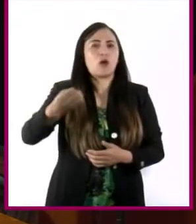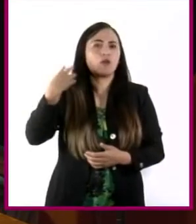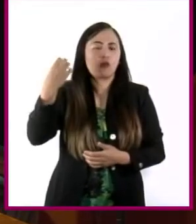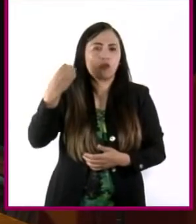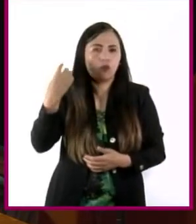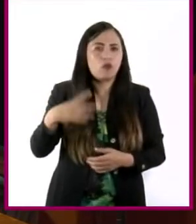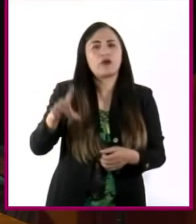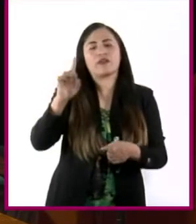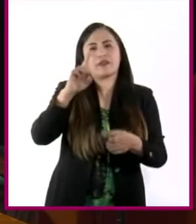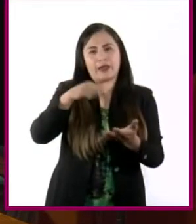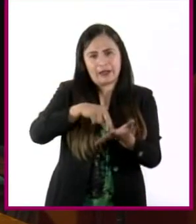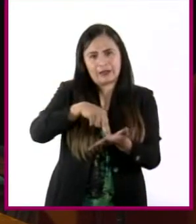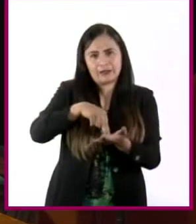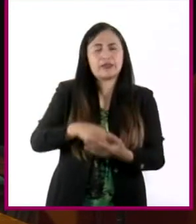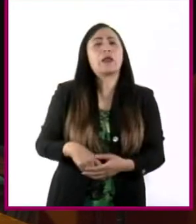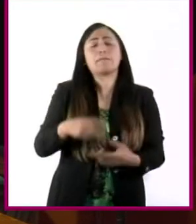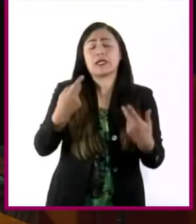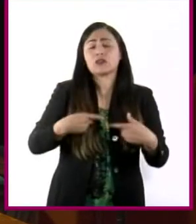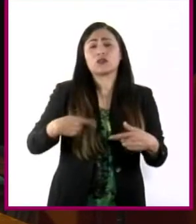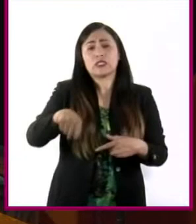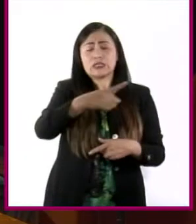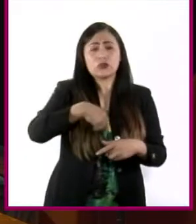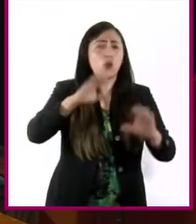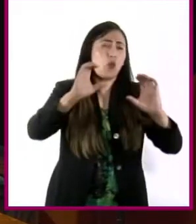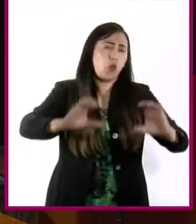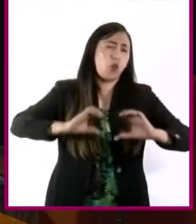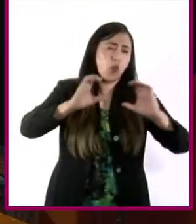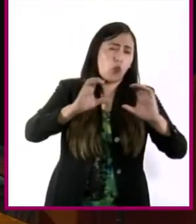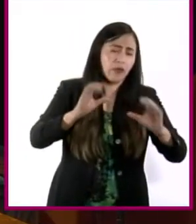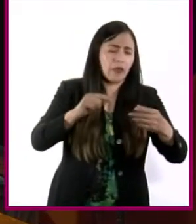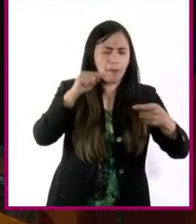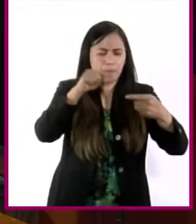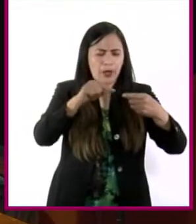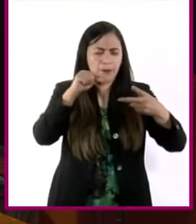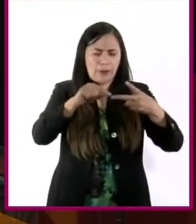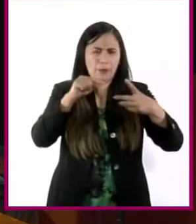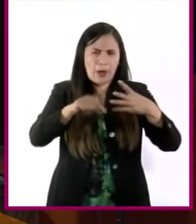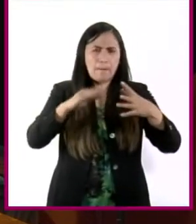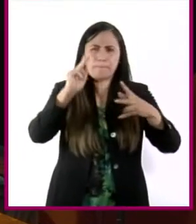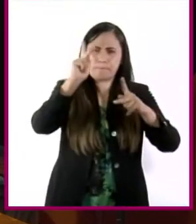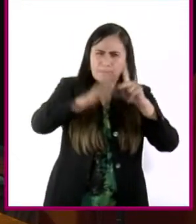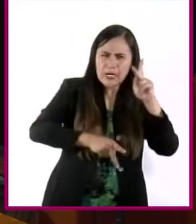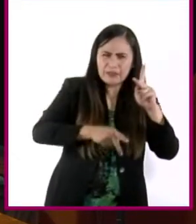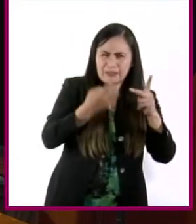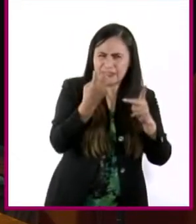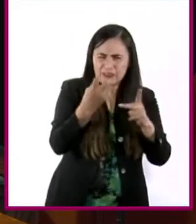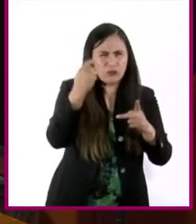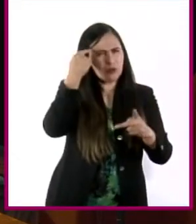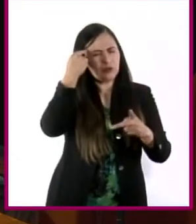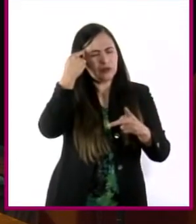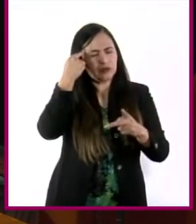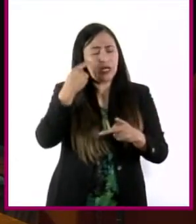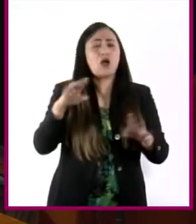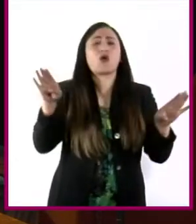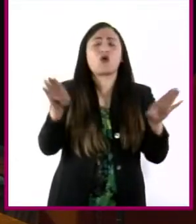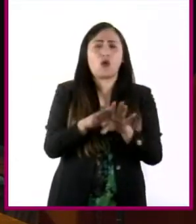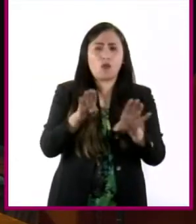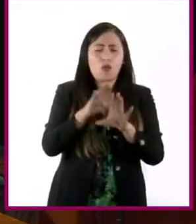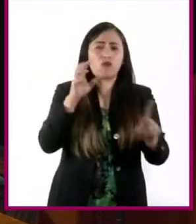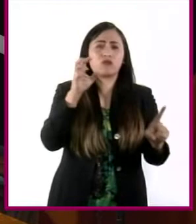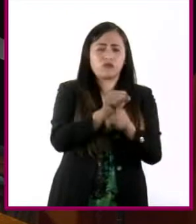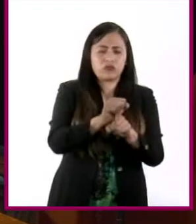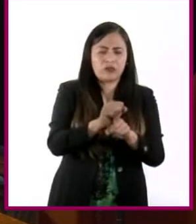los oradores deben ser muy cuidadosos al momento de puntualizar en qué segmento del discurso están, y para lograrlo se utilizan